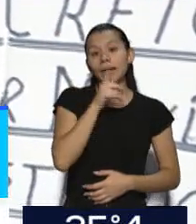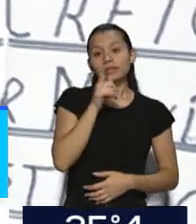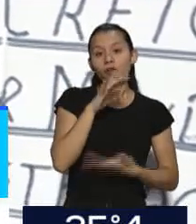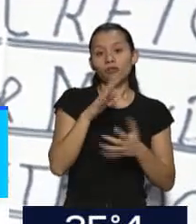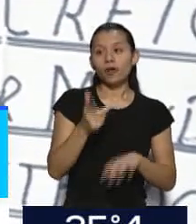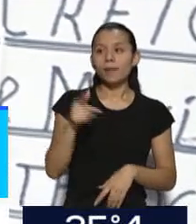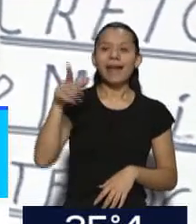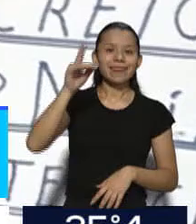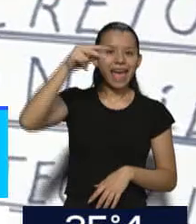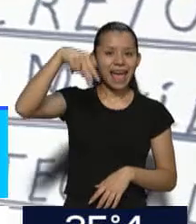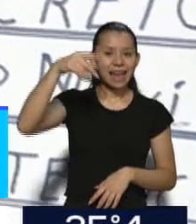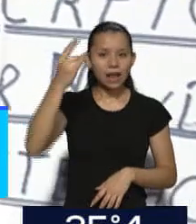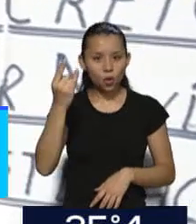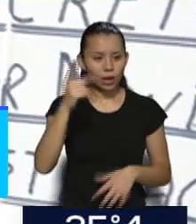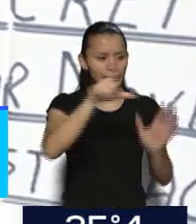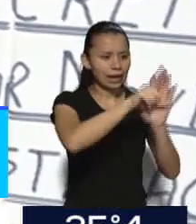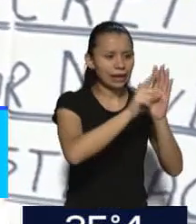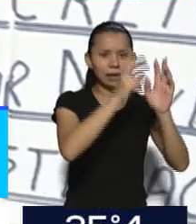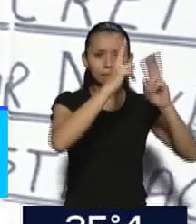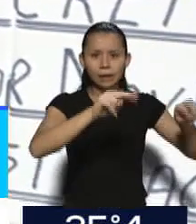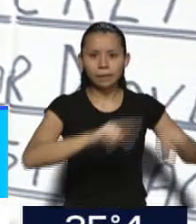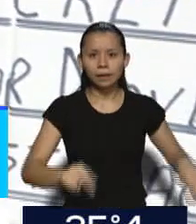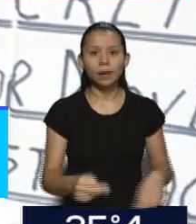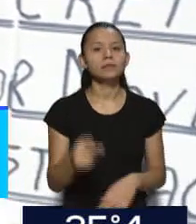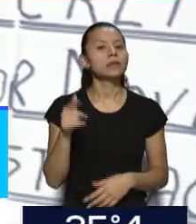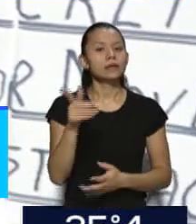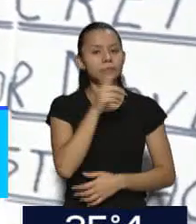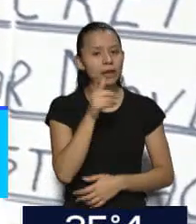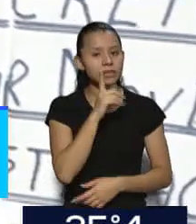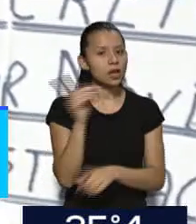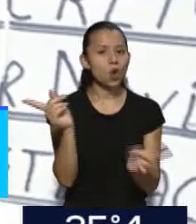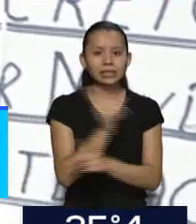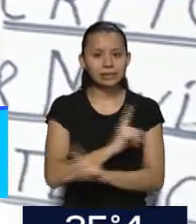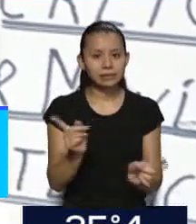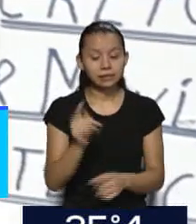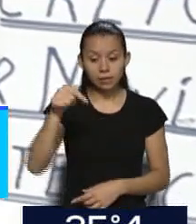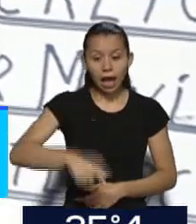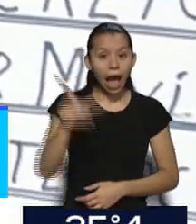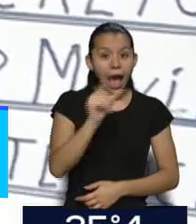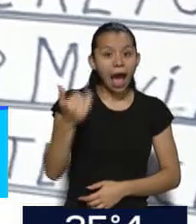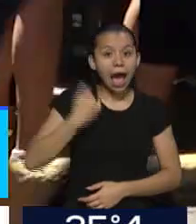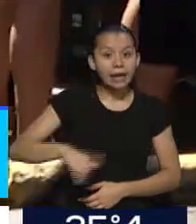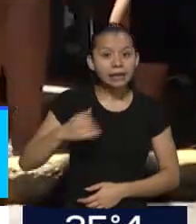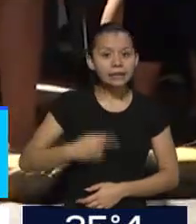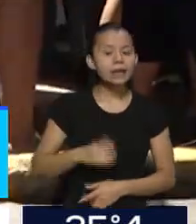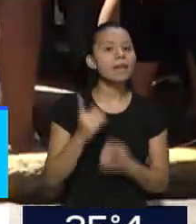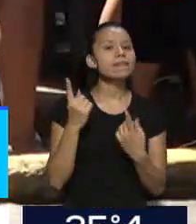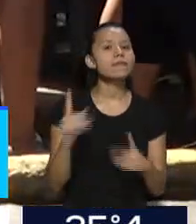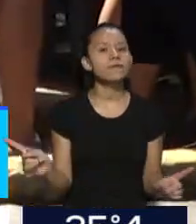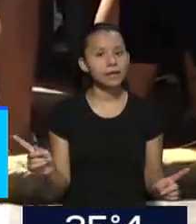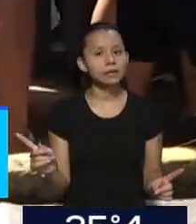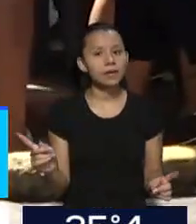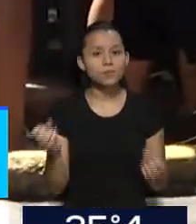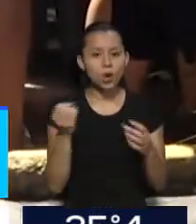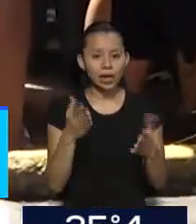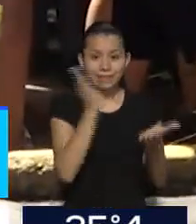leyes no es la manera con la que tenemos que empezar a gobernar este país. Nos parece que lo que necesita la Argentina es otro tipo de diálogo. No podemos perder una cantidad